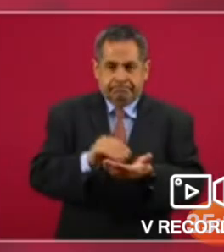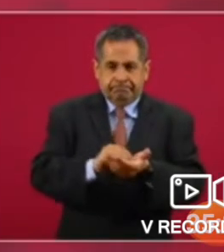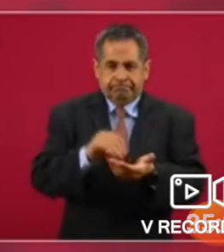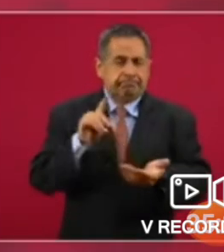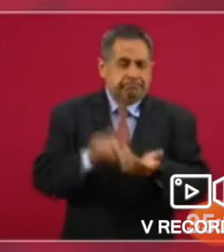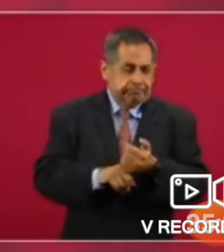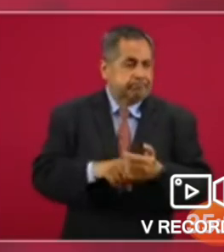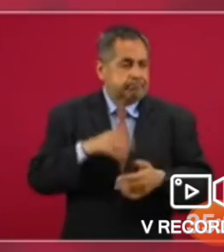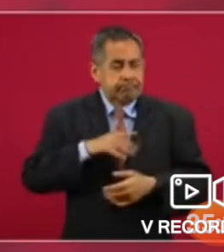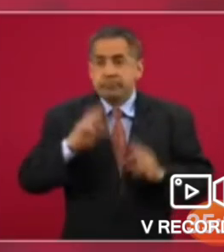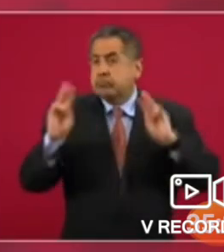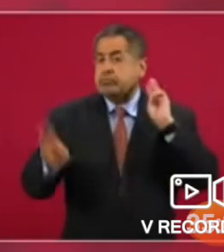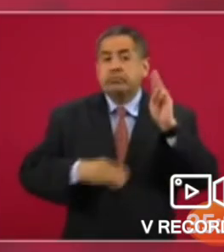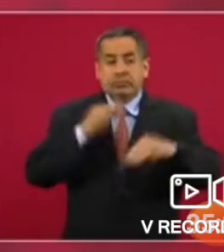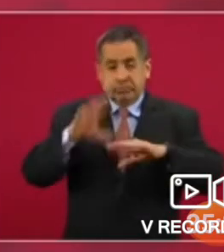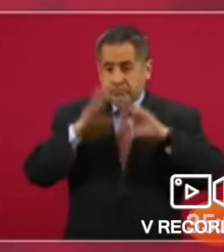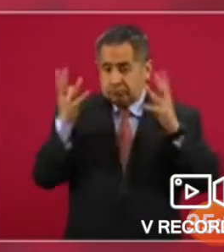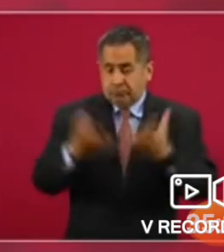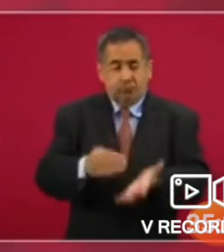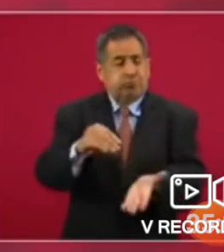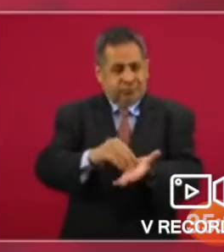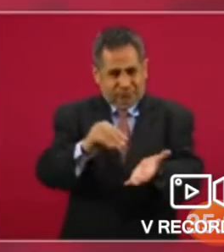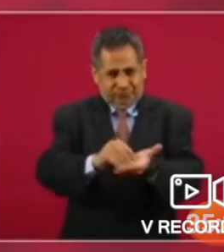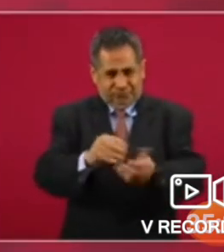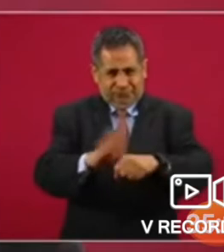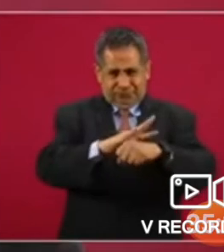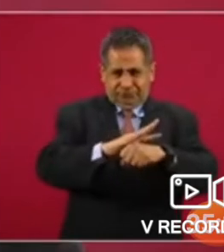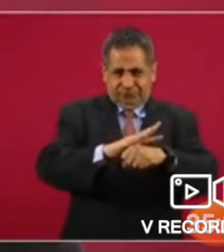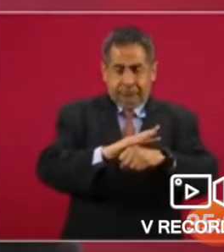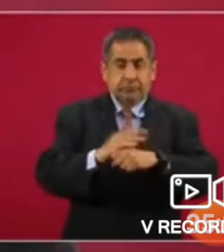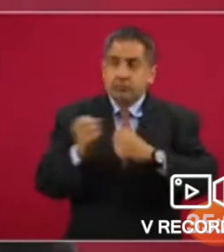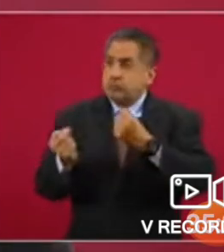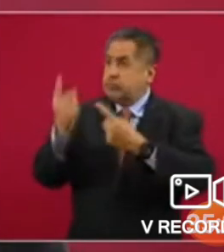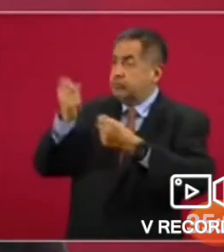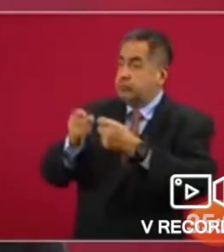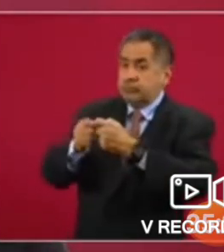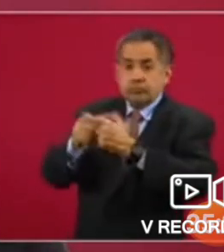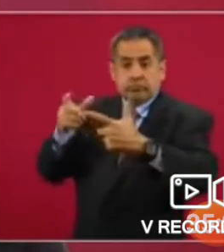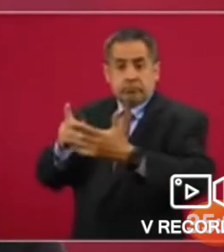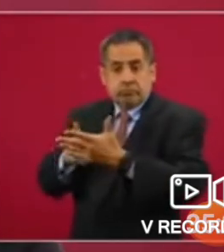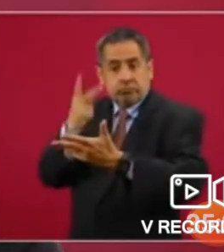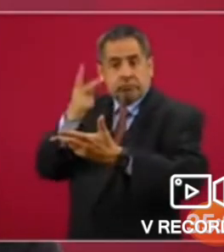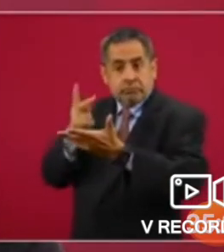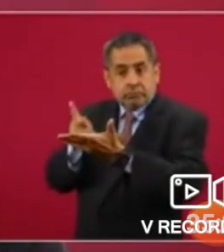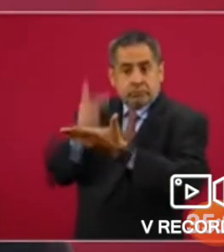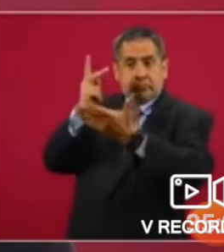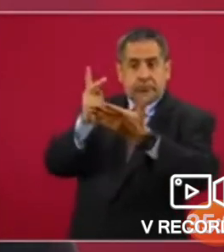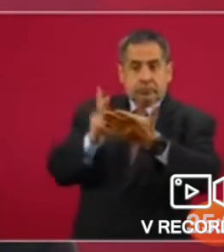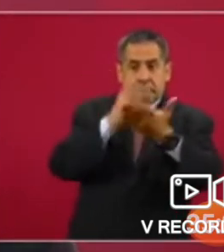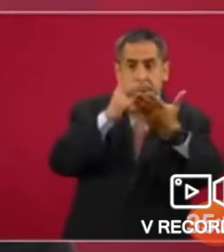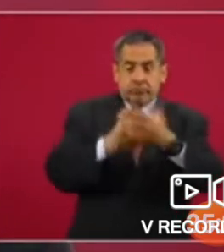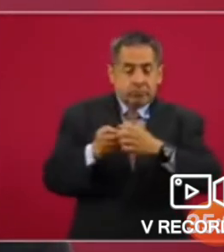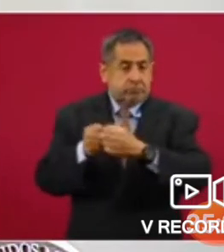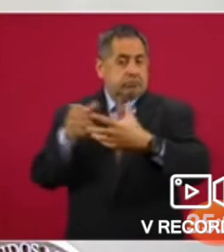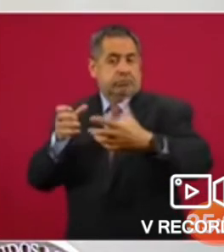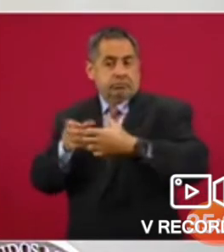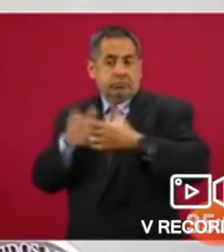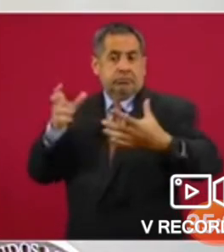en México y en el mundo. En el mundo tenemos rebrotes amplios y grandes en